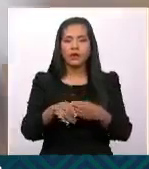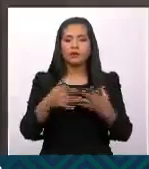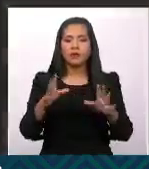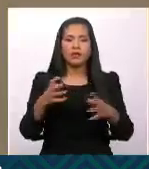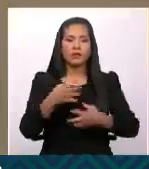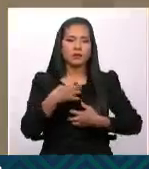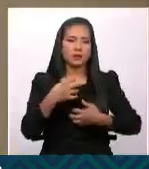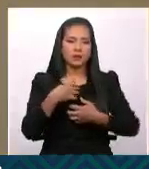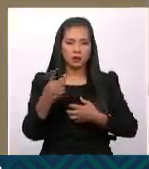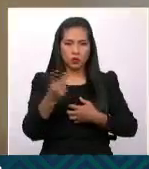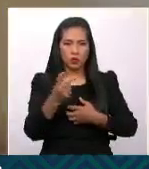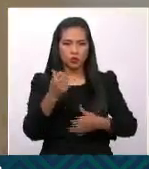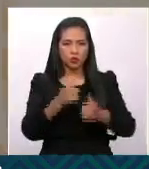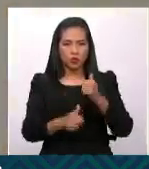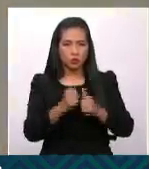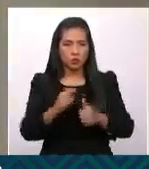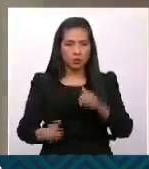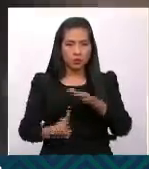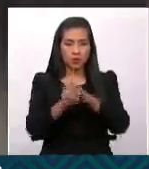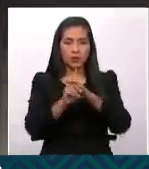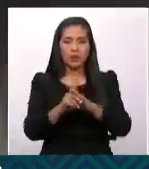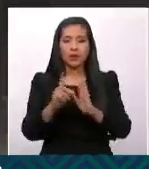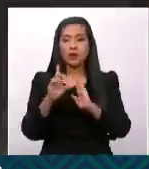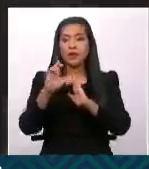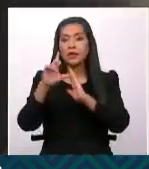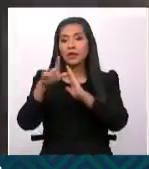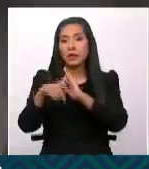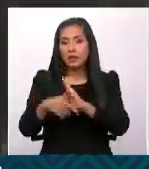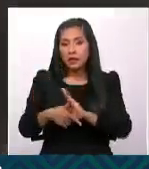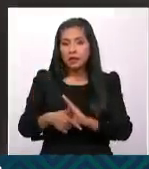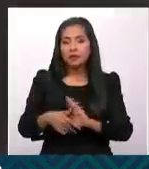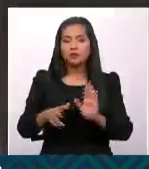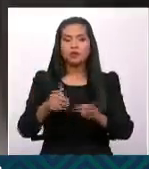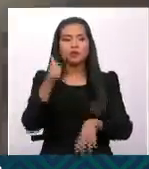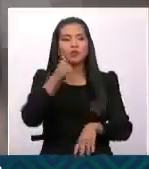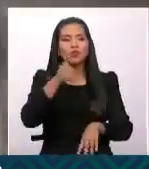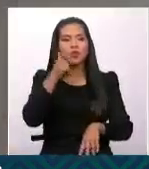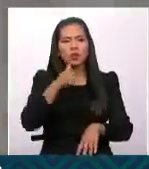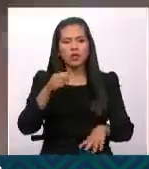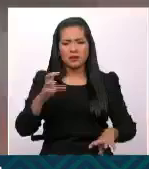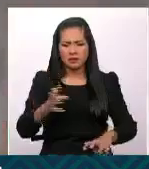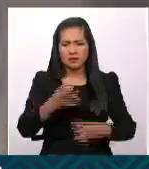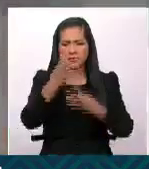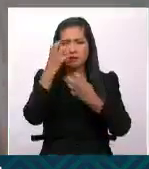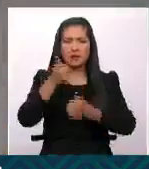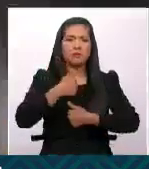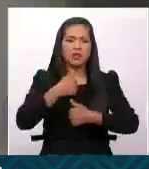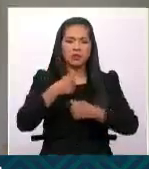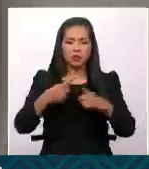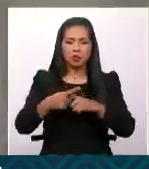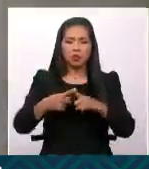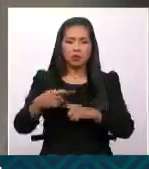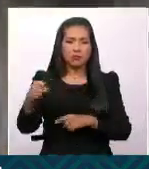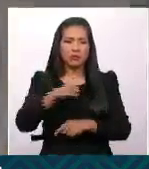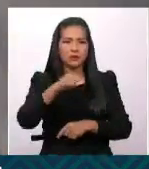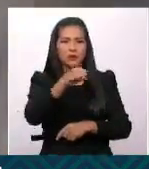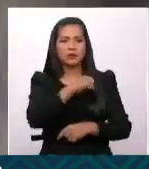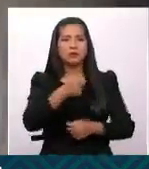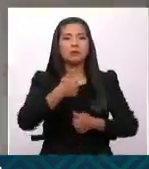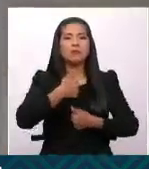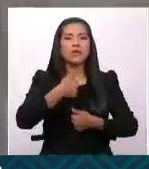ambos, y a raíz de eso, supuestamente la dama empieza a inferirse heridas punzocortantes en